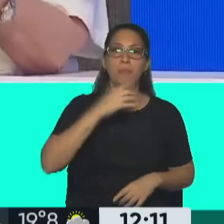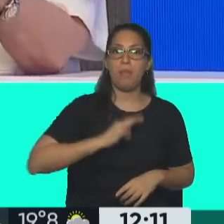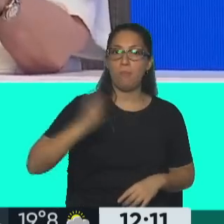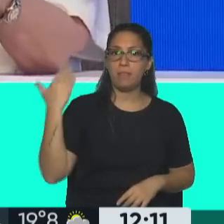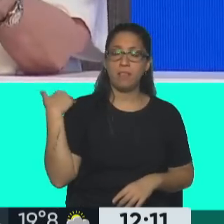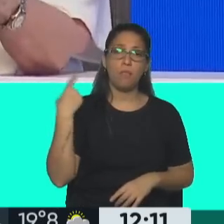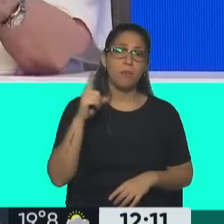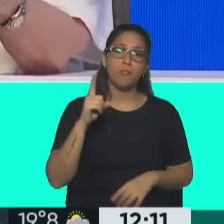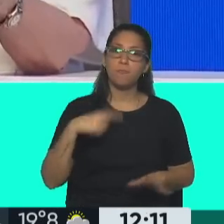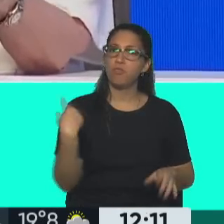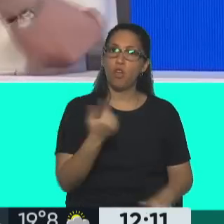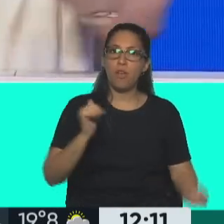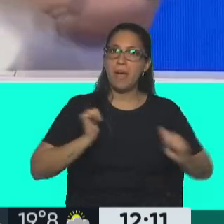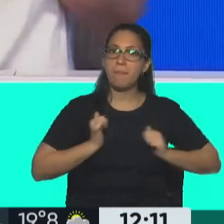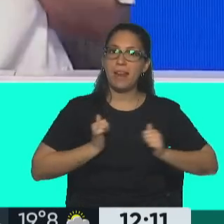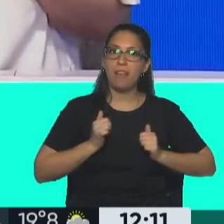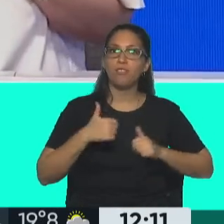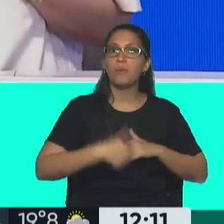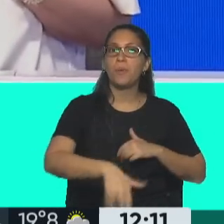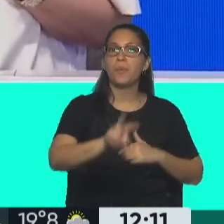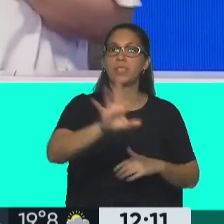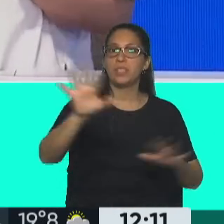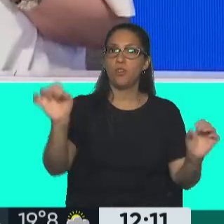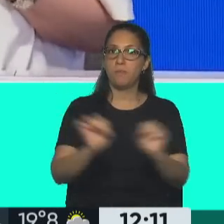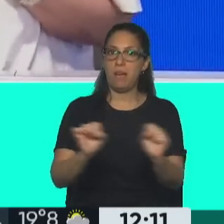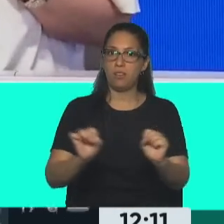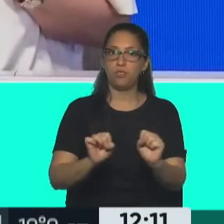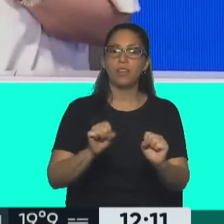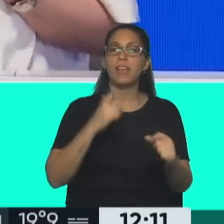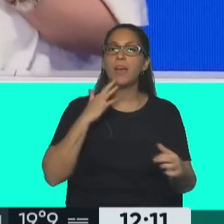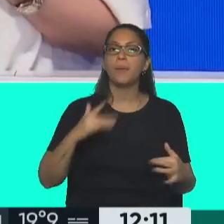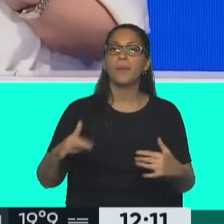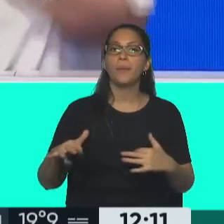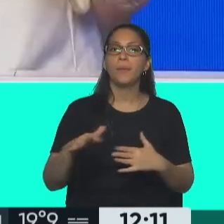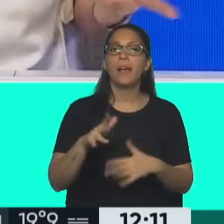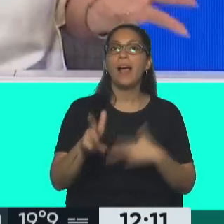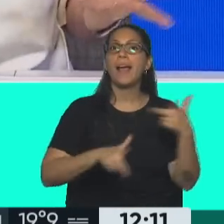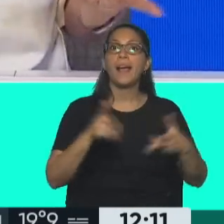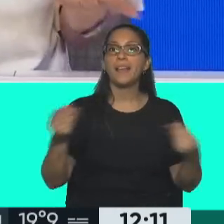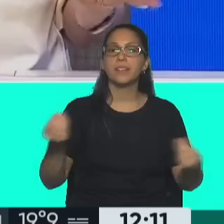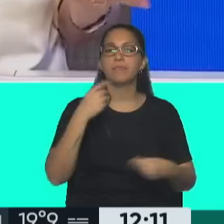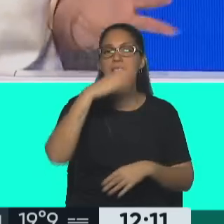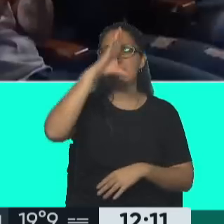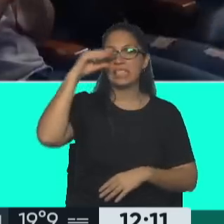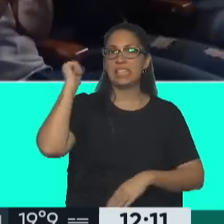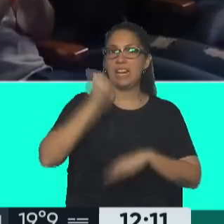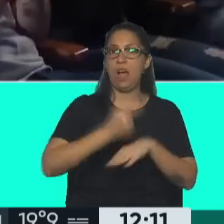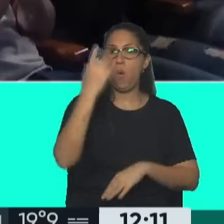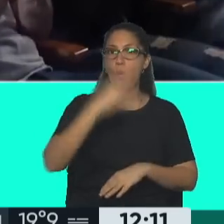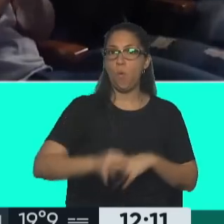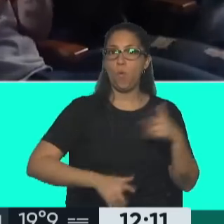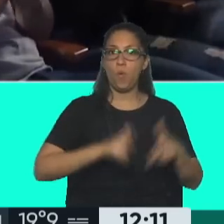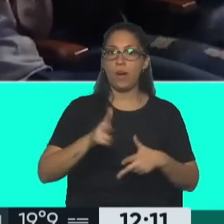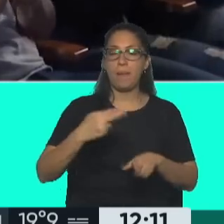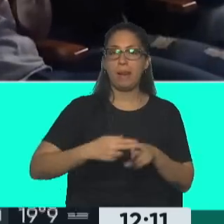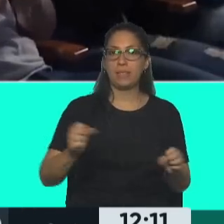claro, la expectativa, decíamos, está puesta en el 25 de mayo y estas son las repercusiones a propósito del anuncio de que Cristina será la única oradora en